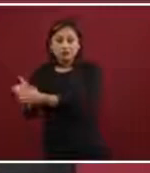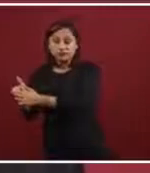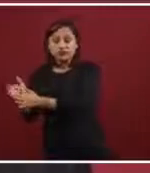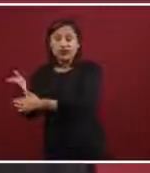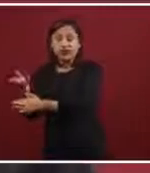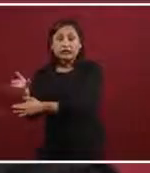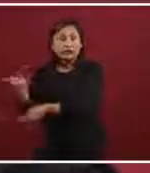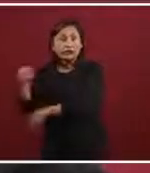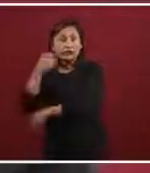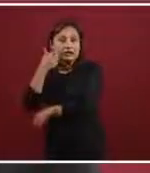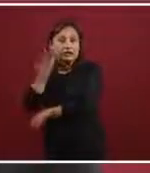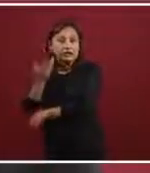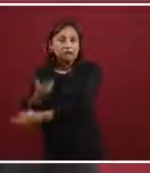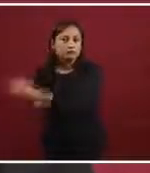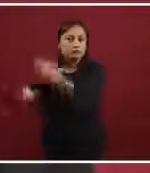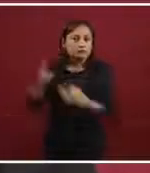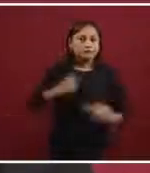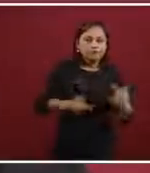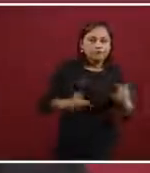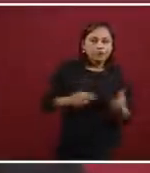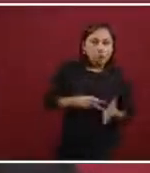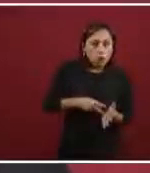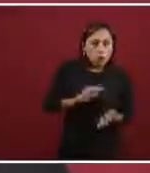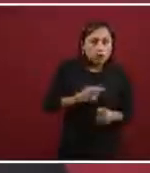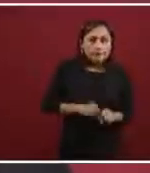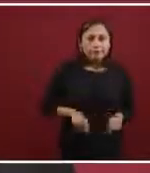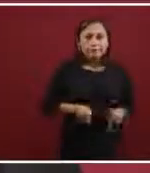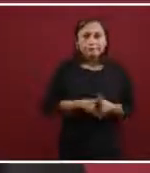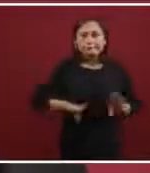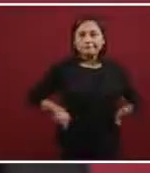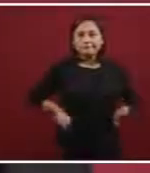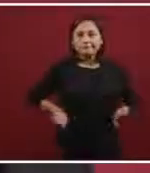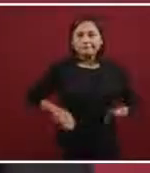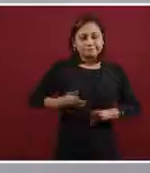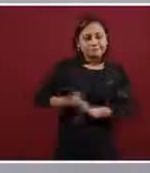porque vamos a cimentar bien